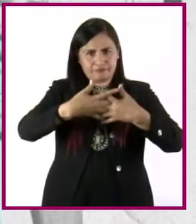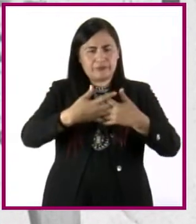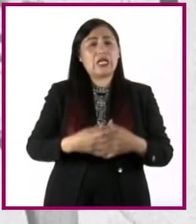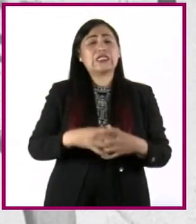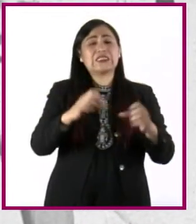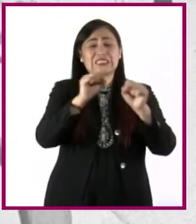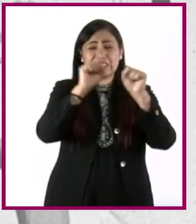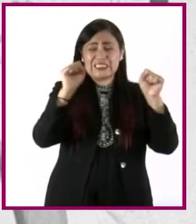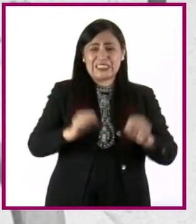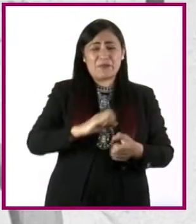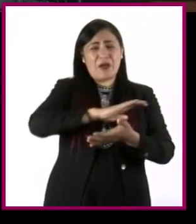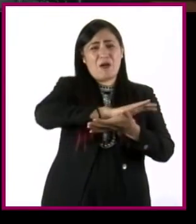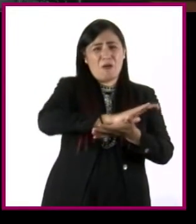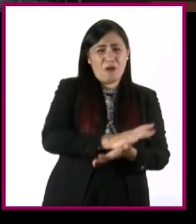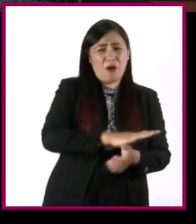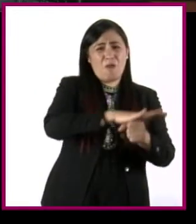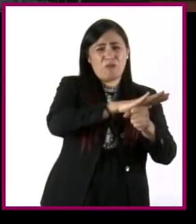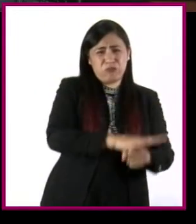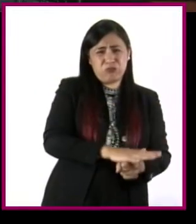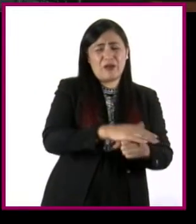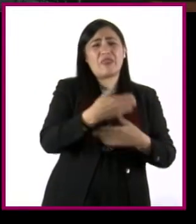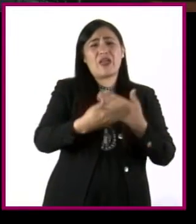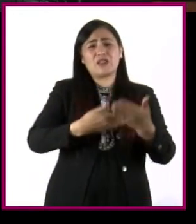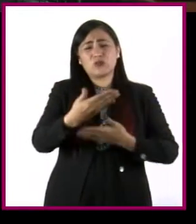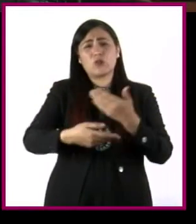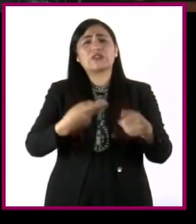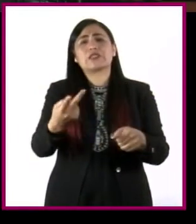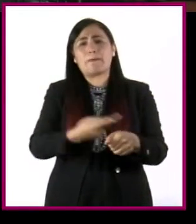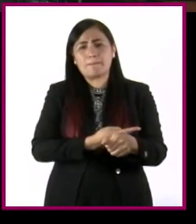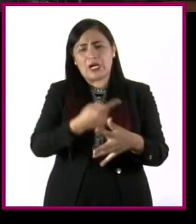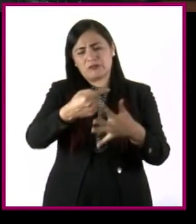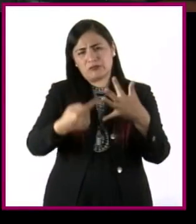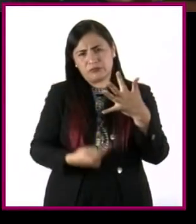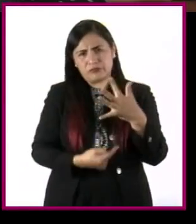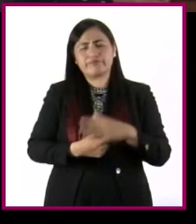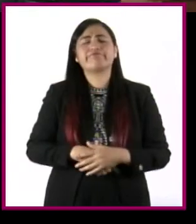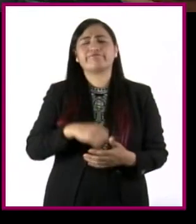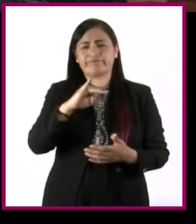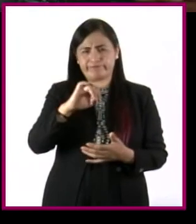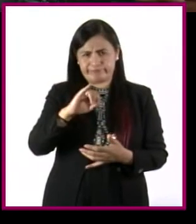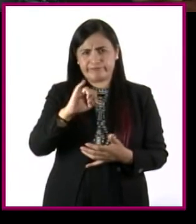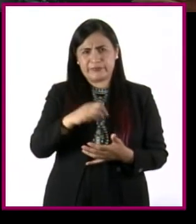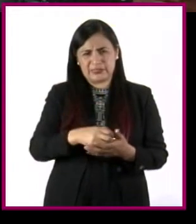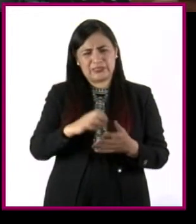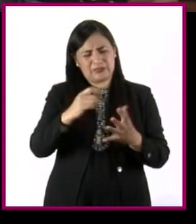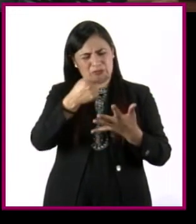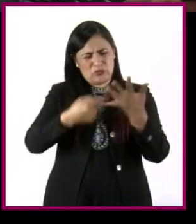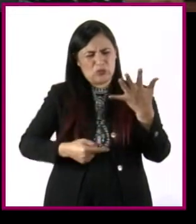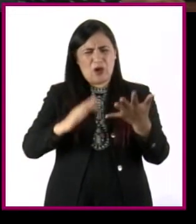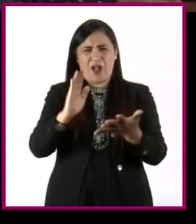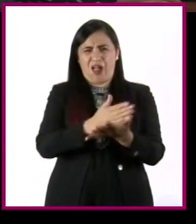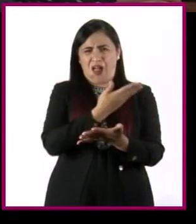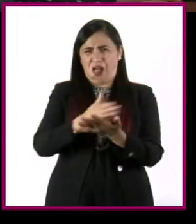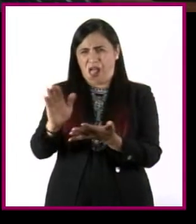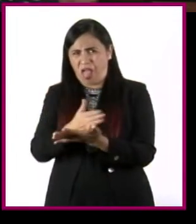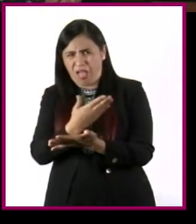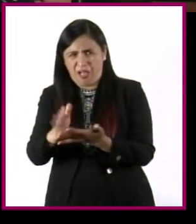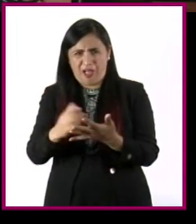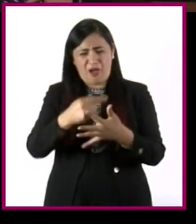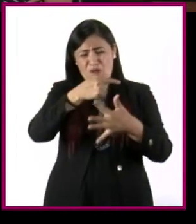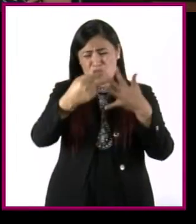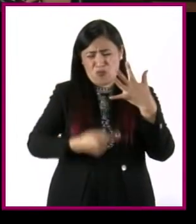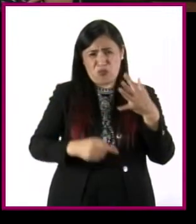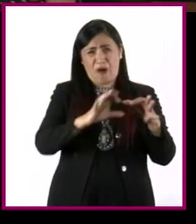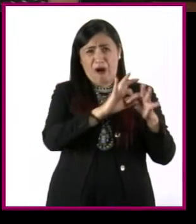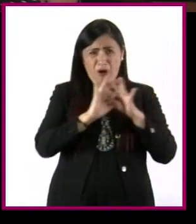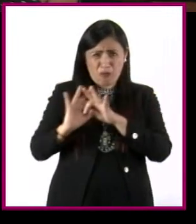de opresión y sus consecuencias. Me queda claro. Las formas de exclusión están interrelacionadas, creando un sistema